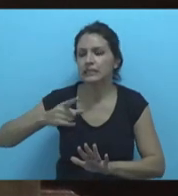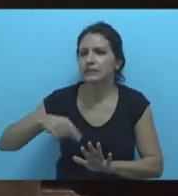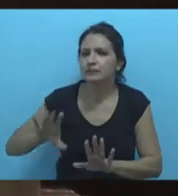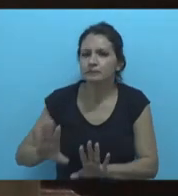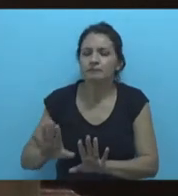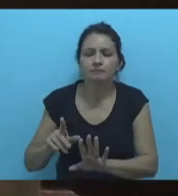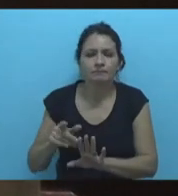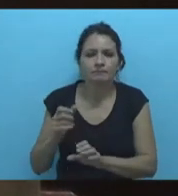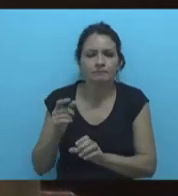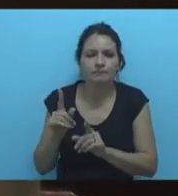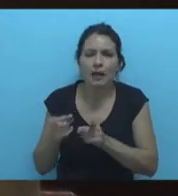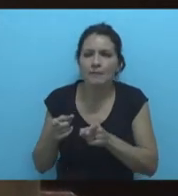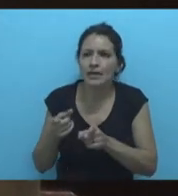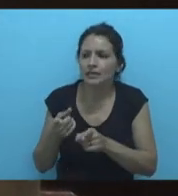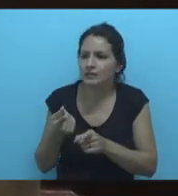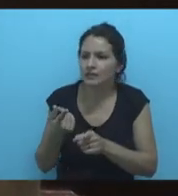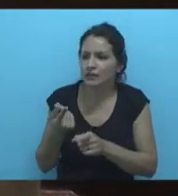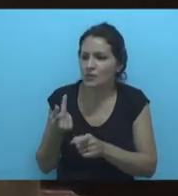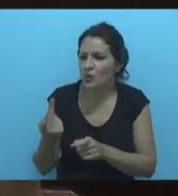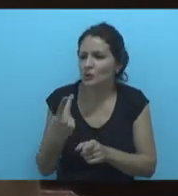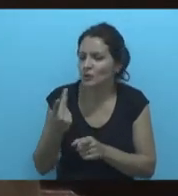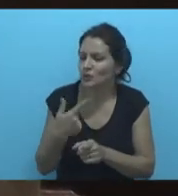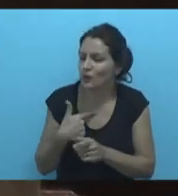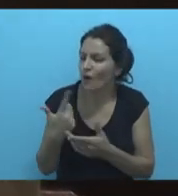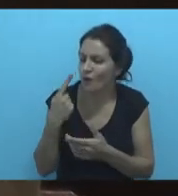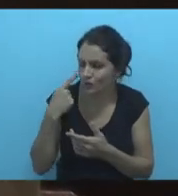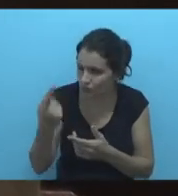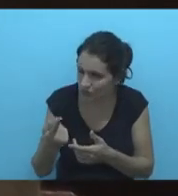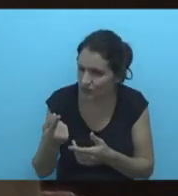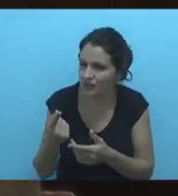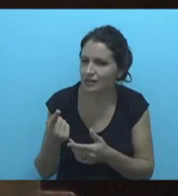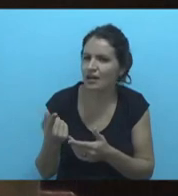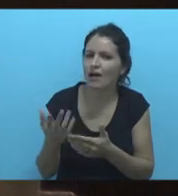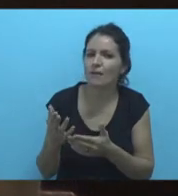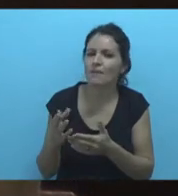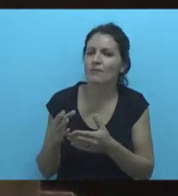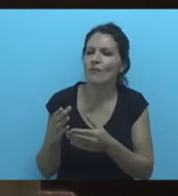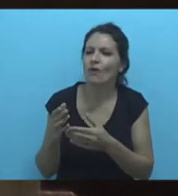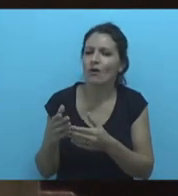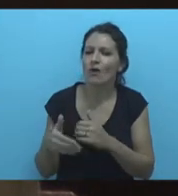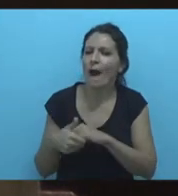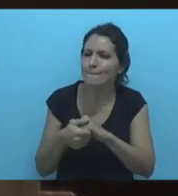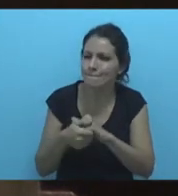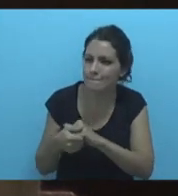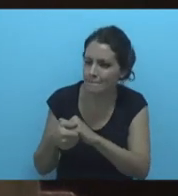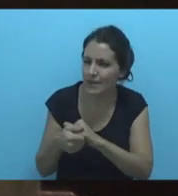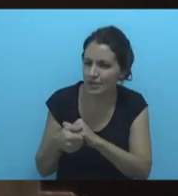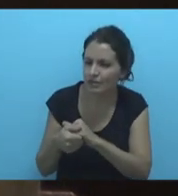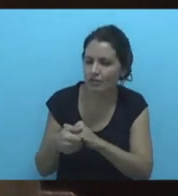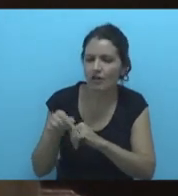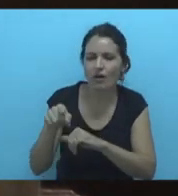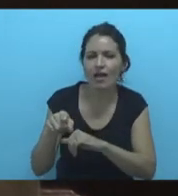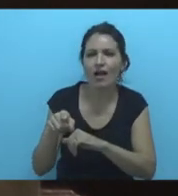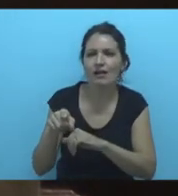Juan Emilio también me unió una, además de una relación política, una relación personal. Juan